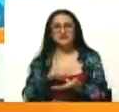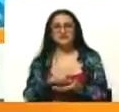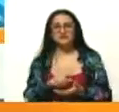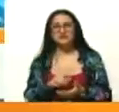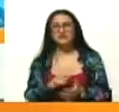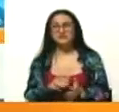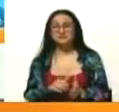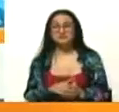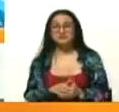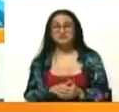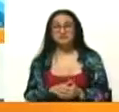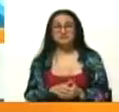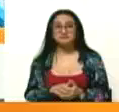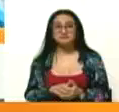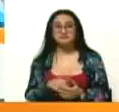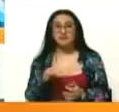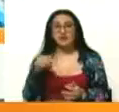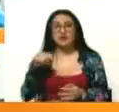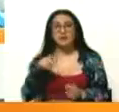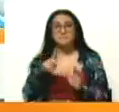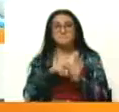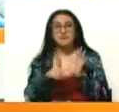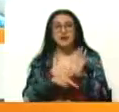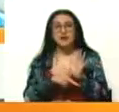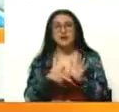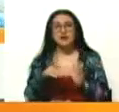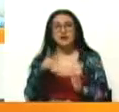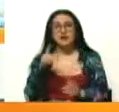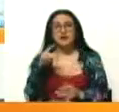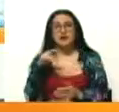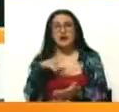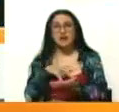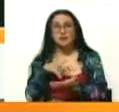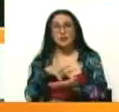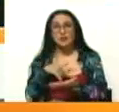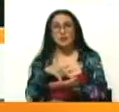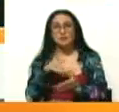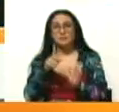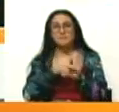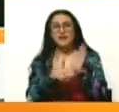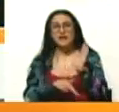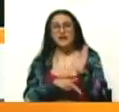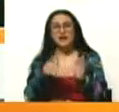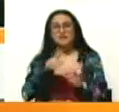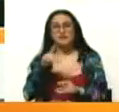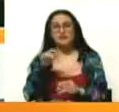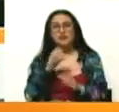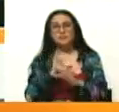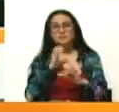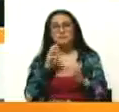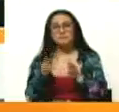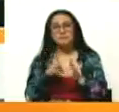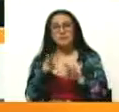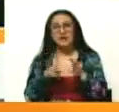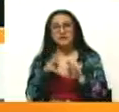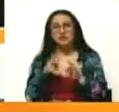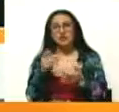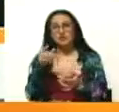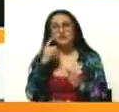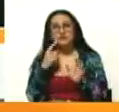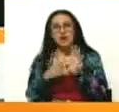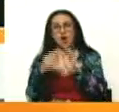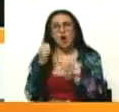México, frente a Parque Carabobo. Ahí pueden observar ustedes cómo nosotros, en defensa de la vida, porque